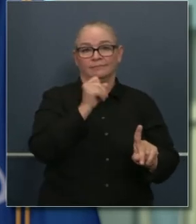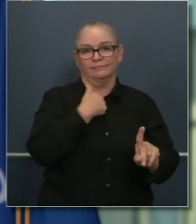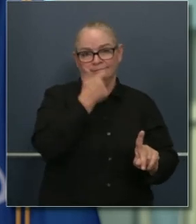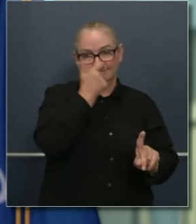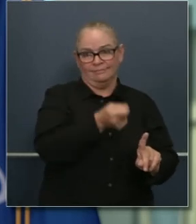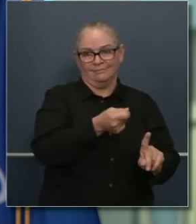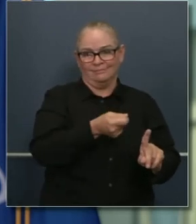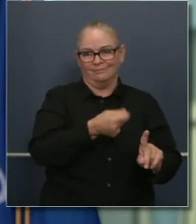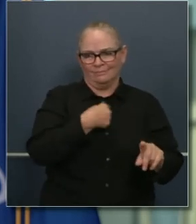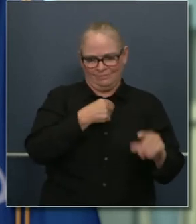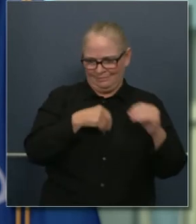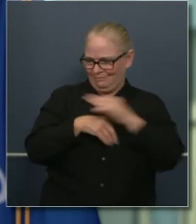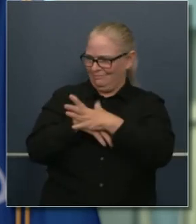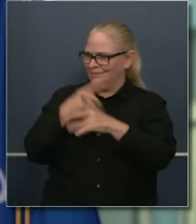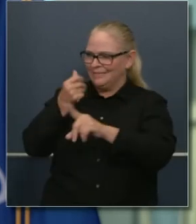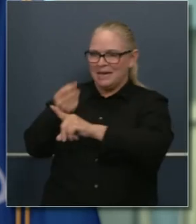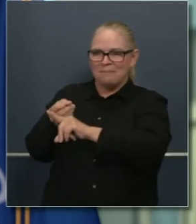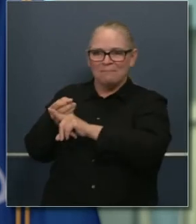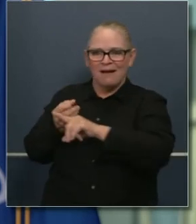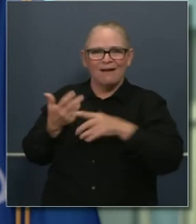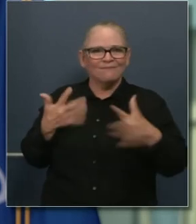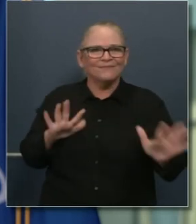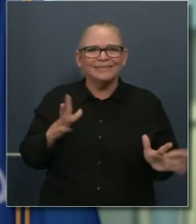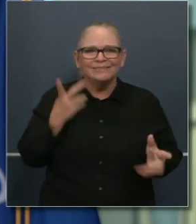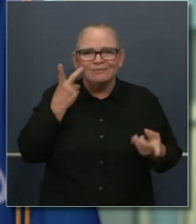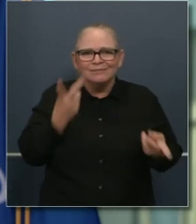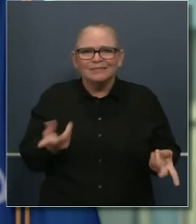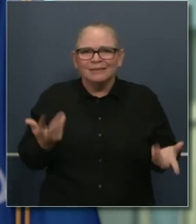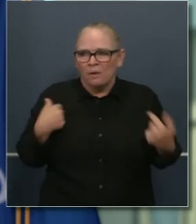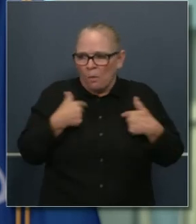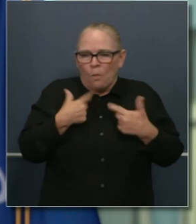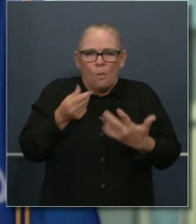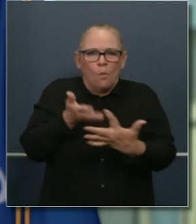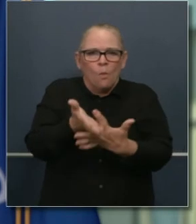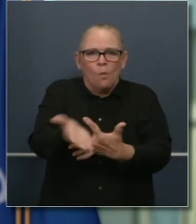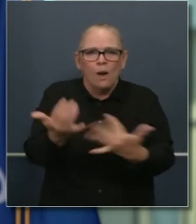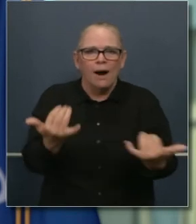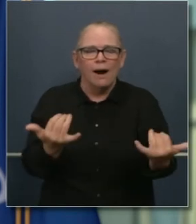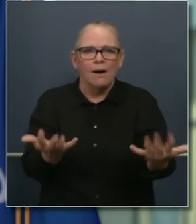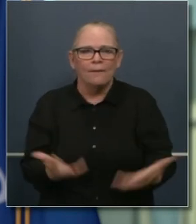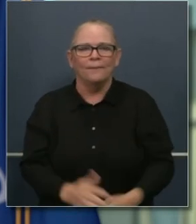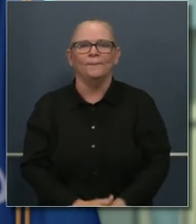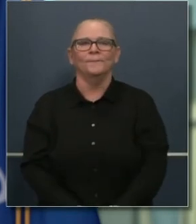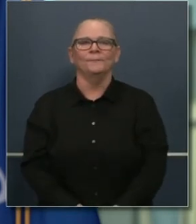producen y la realidad en el terreno particularmente a un estado como california